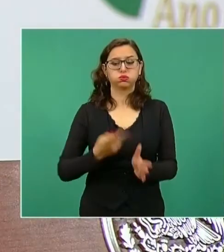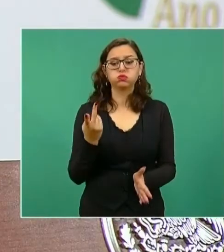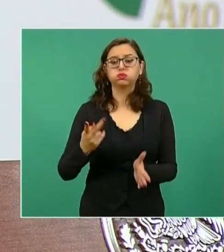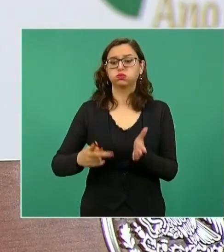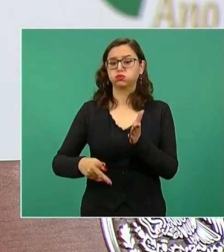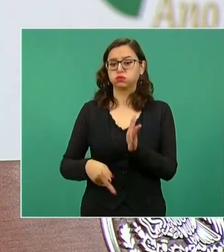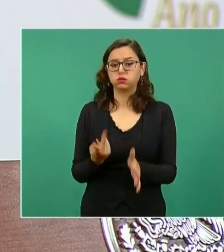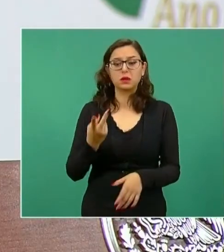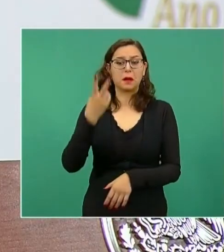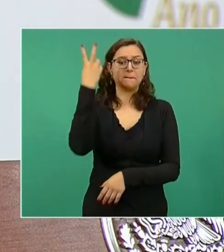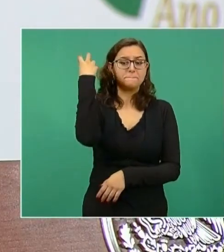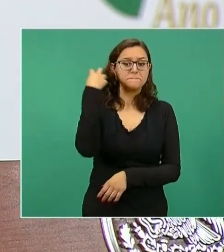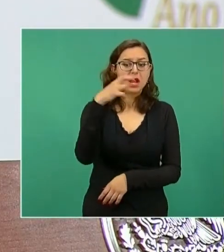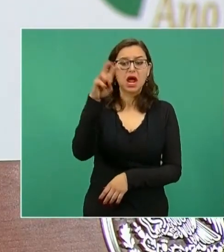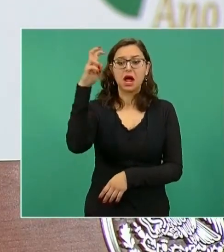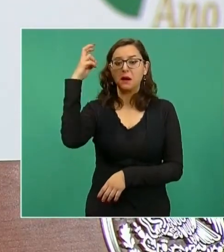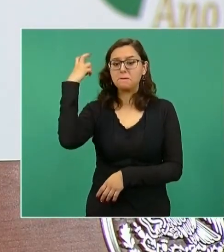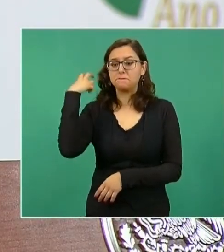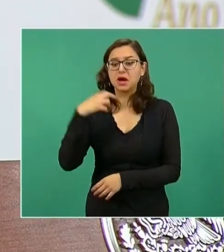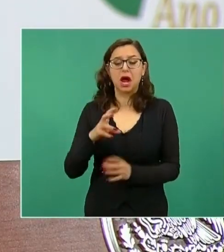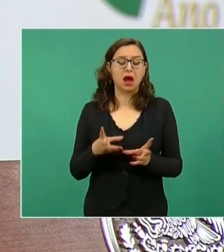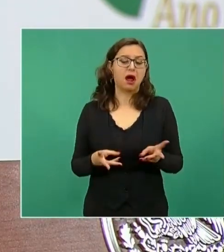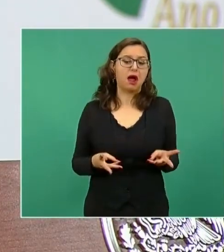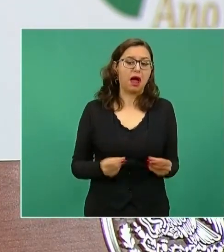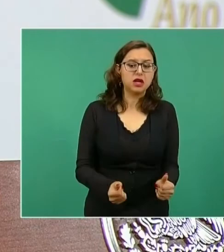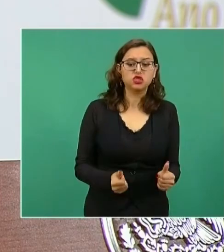viajes al extranjero, viáticos.